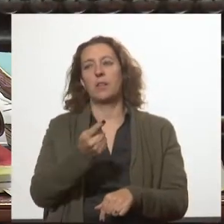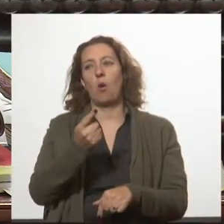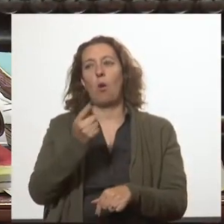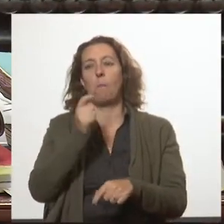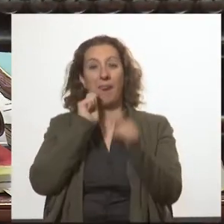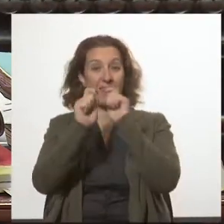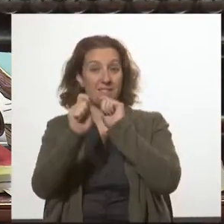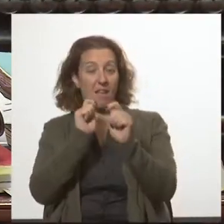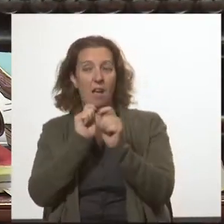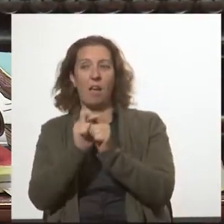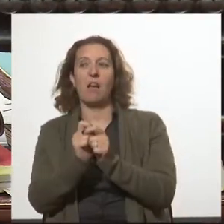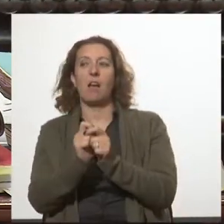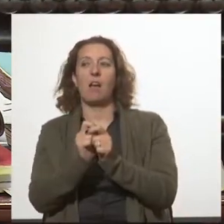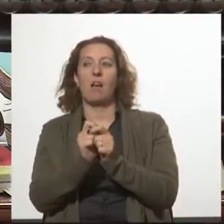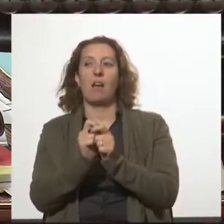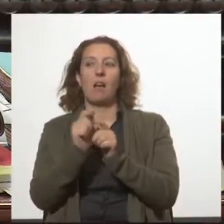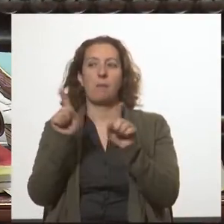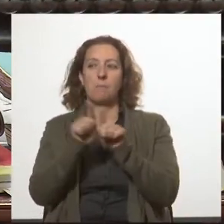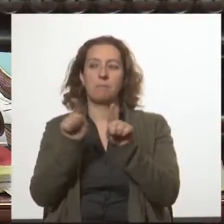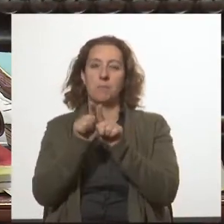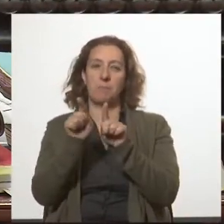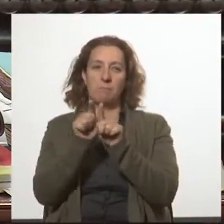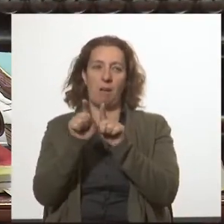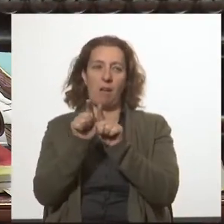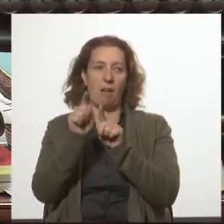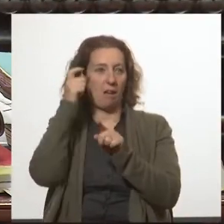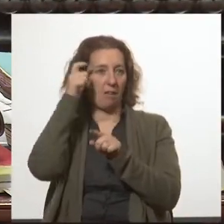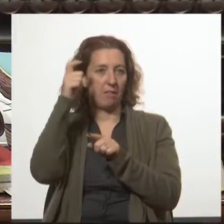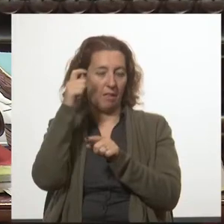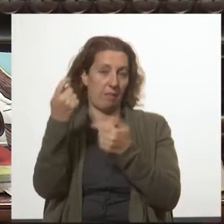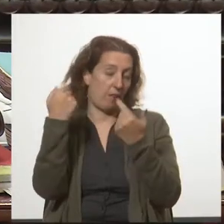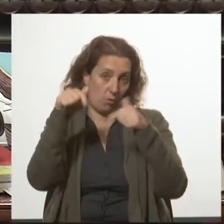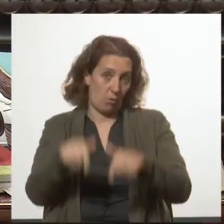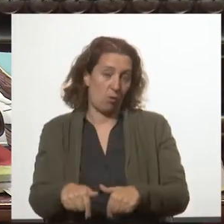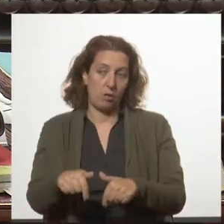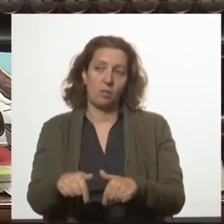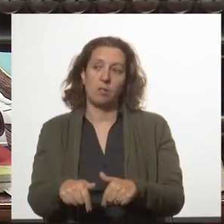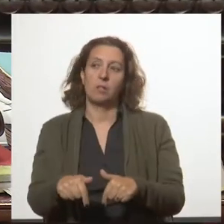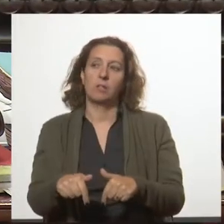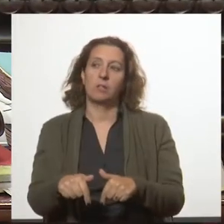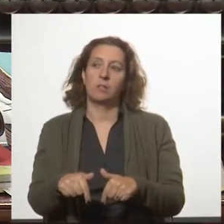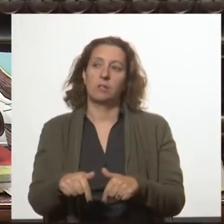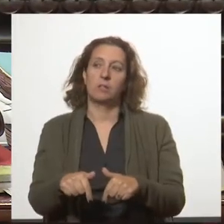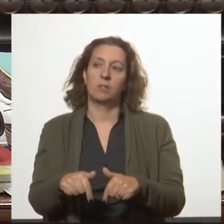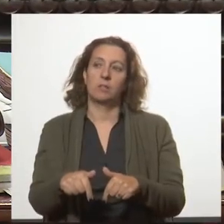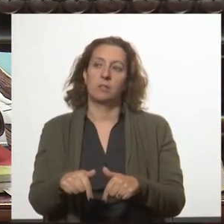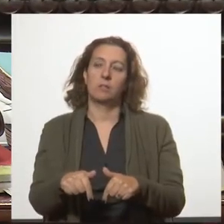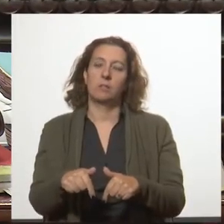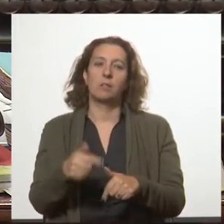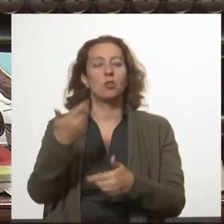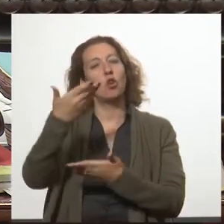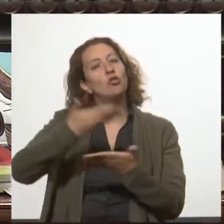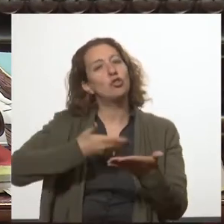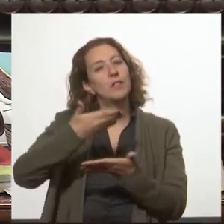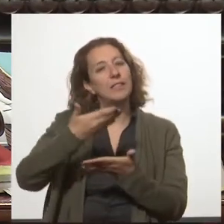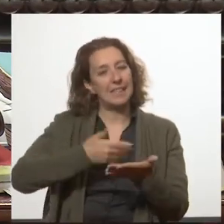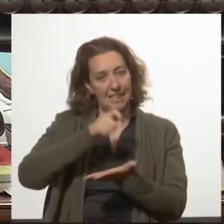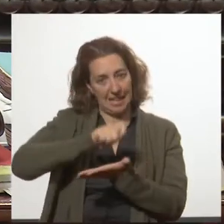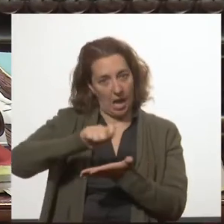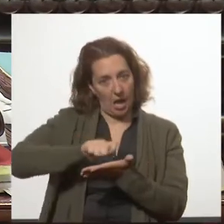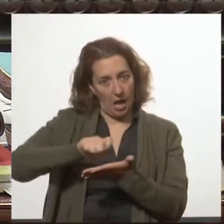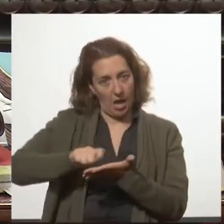prensa en la misma sintonía de lo que está ocurriendo hoy y una novedosa doctrina y no voy a nombrar